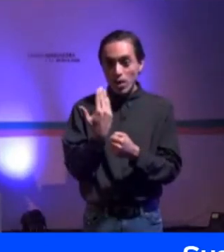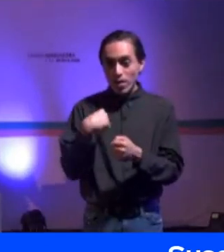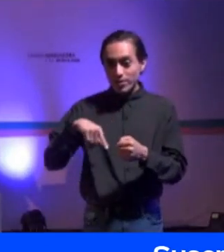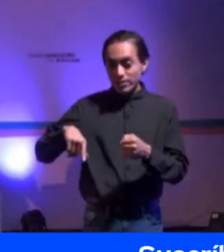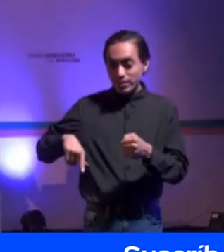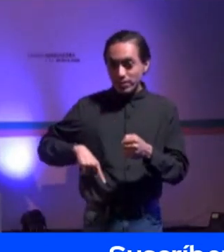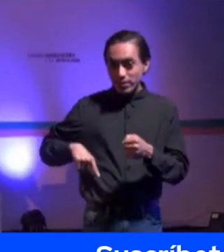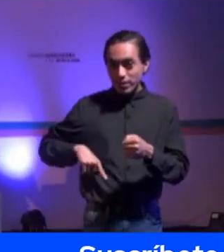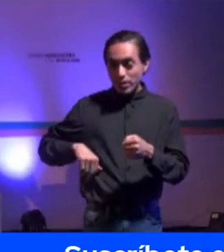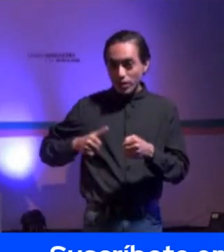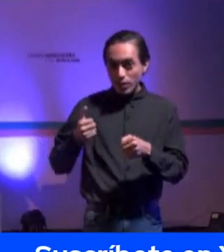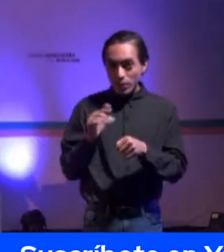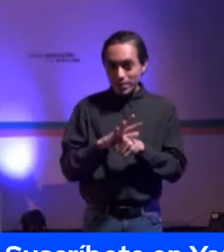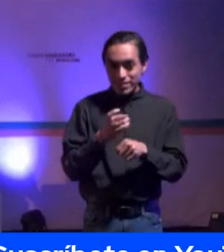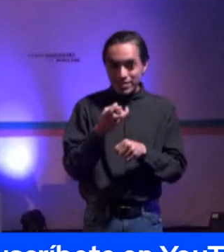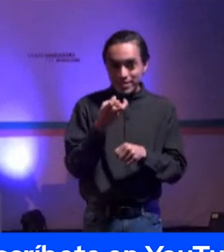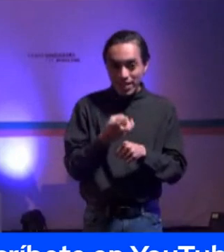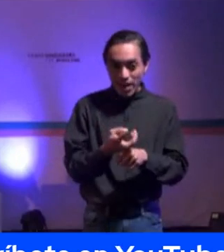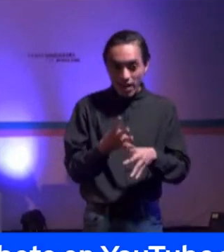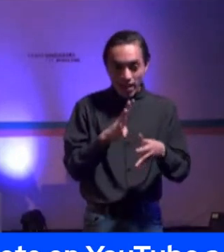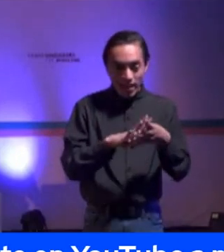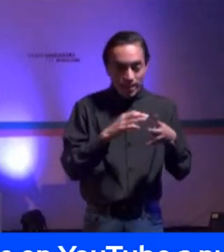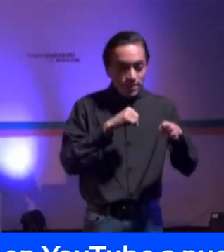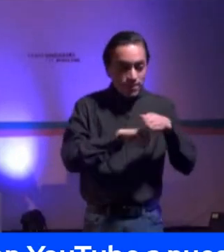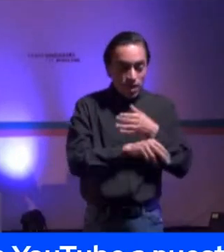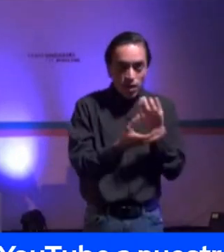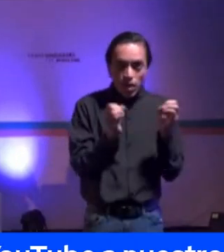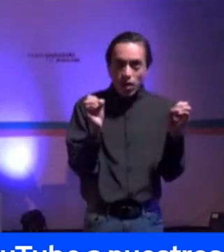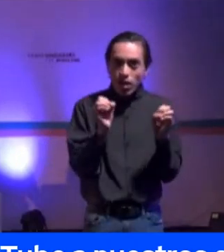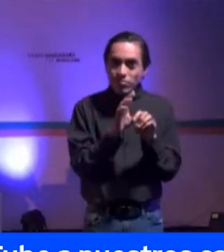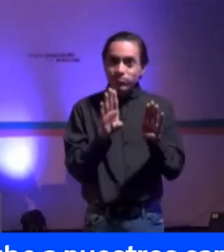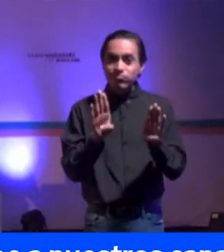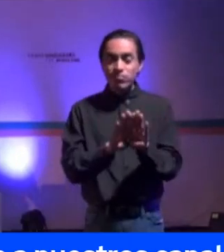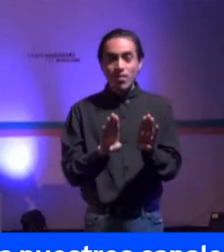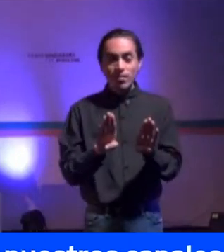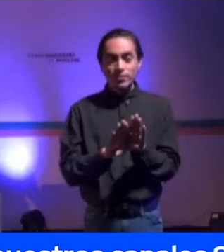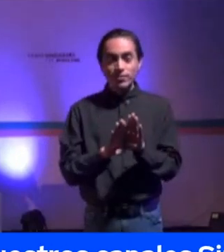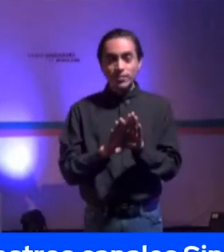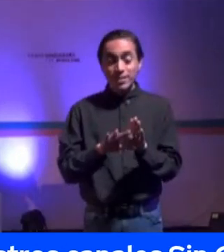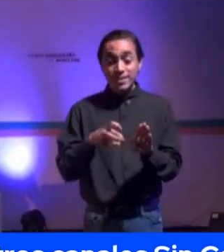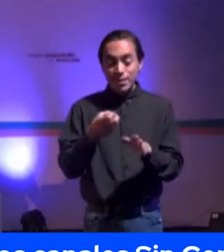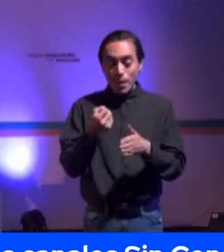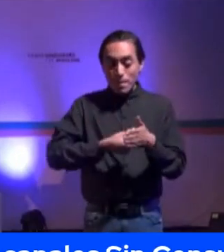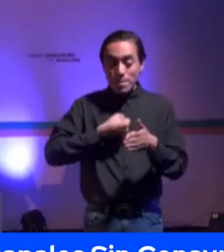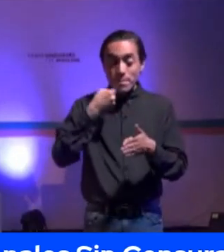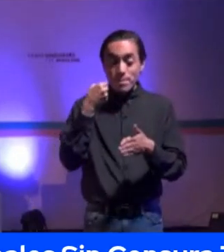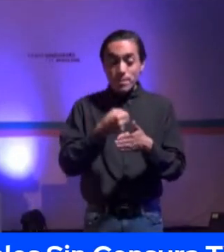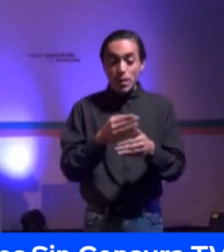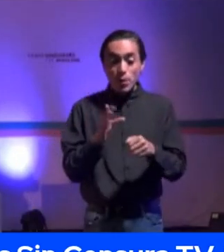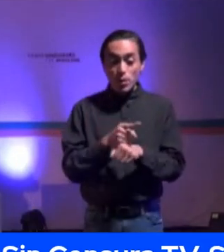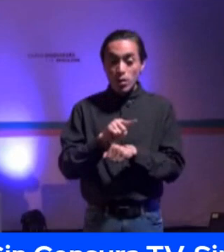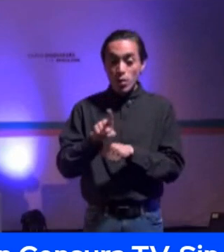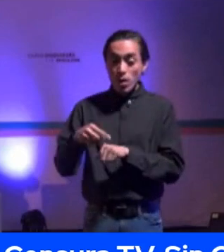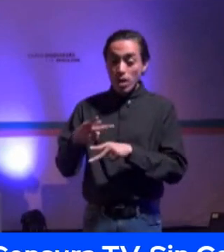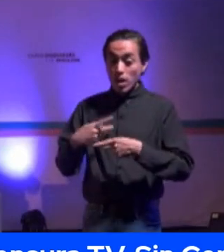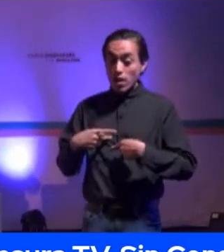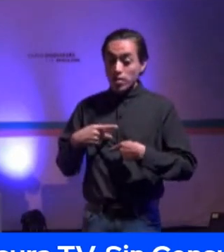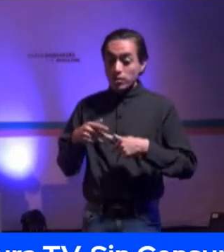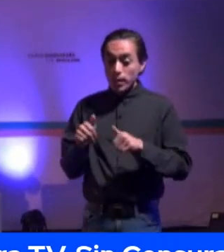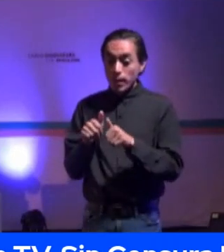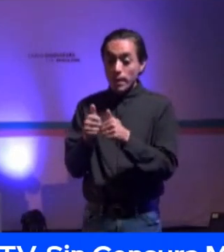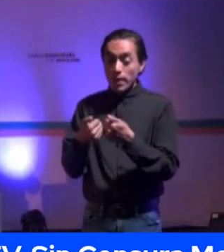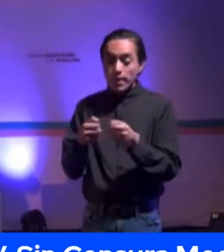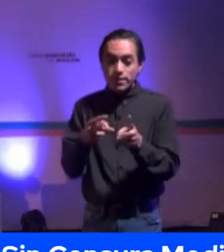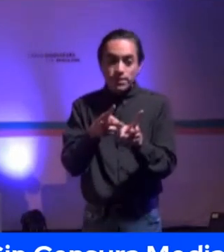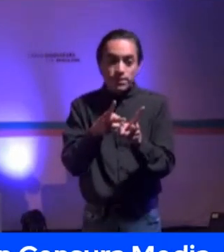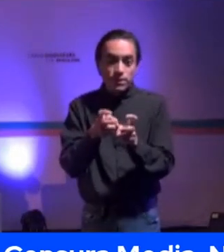de la llegada de Andrés Manuel. Y eso es por lo que tenemos que estar luchando, ¿no? Porque si alguien que roba un pan lo meten a la cárcel, porque